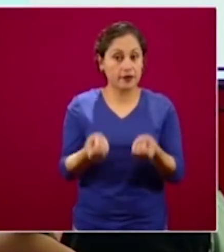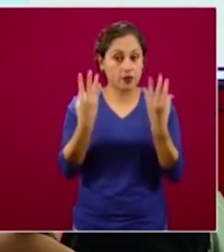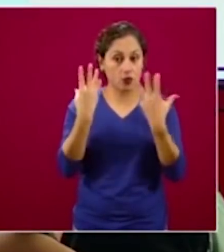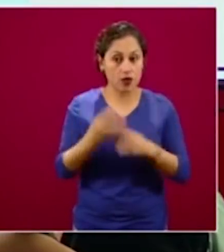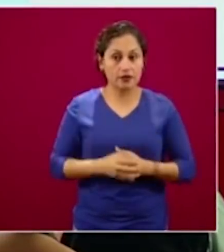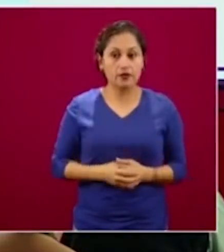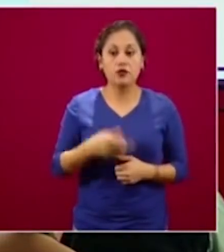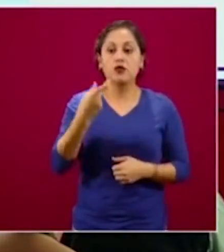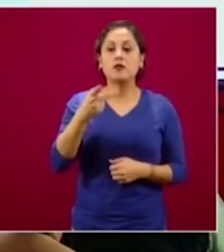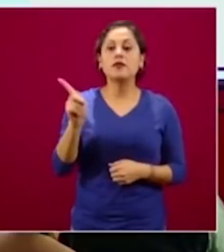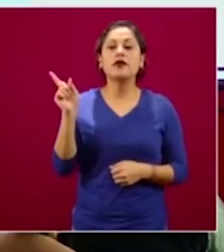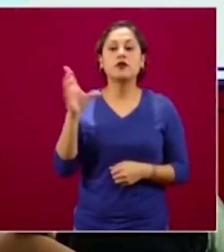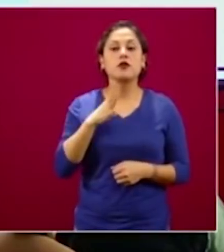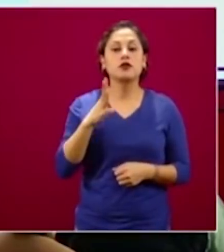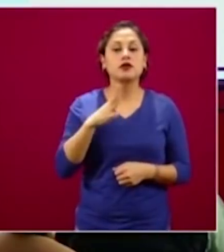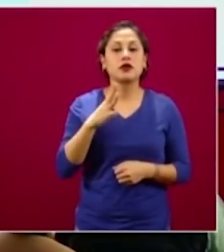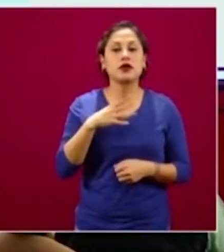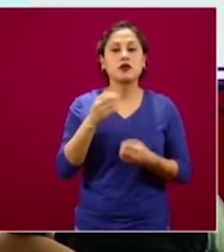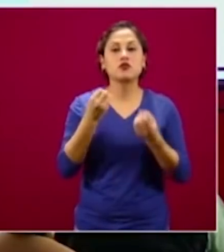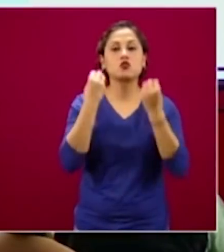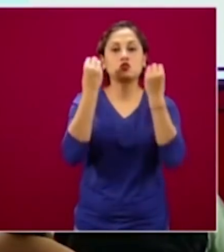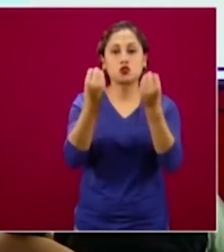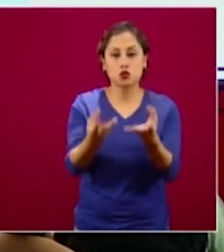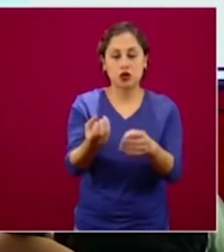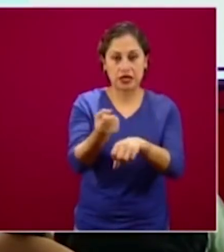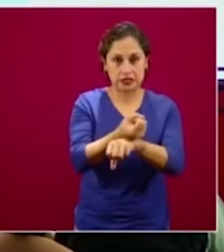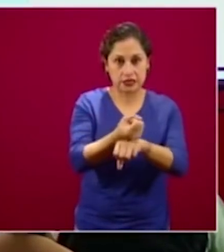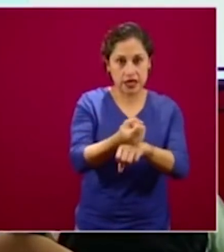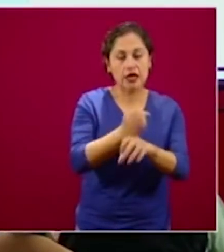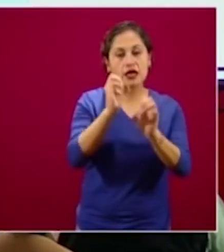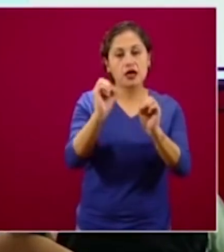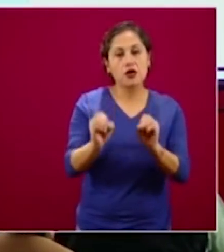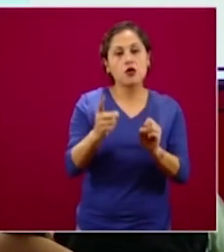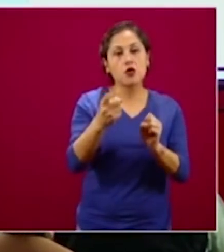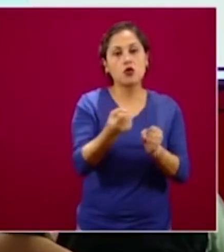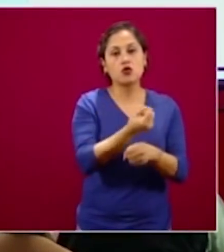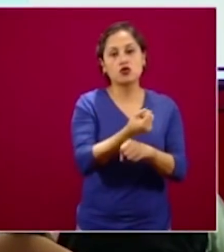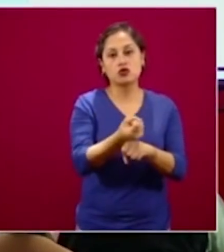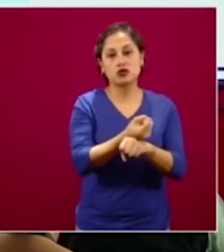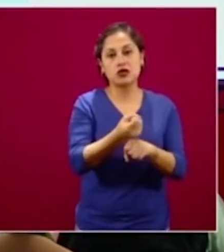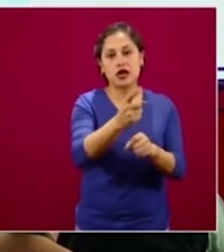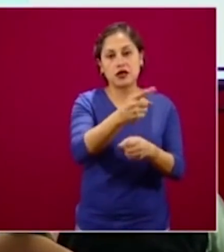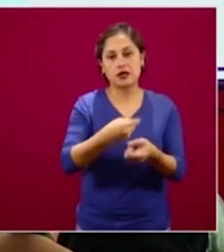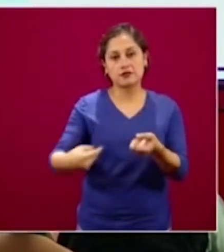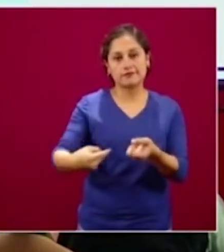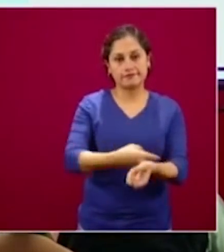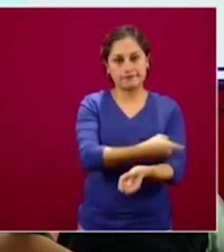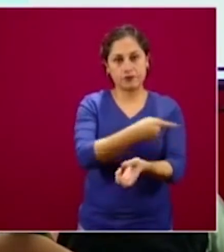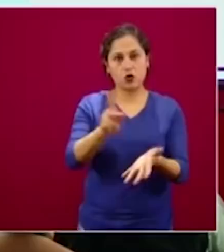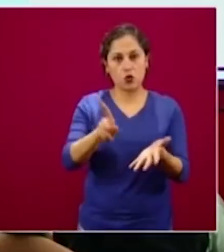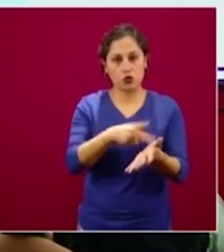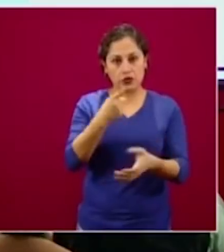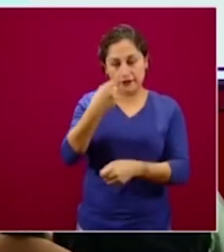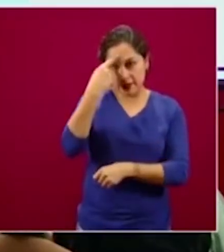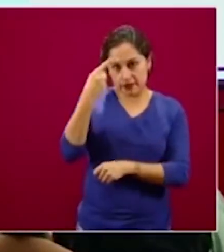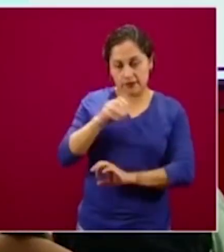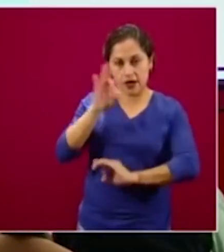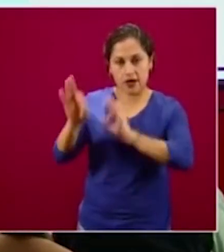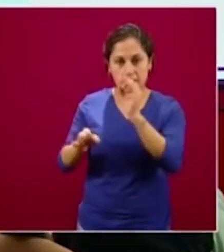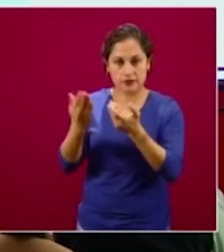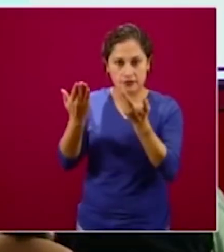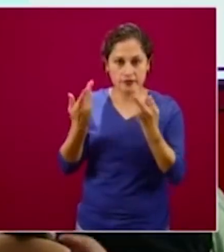elemento: donación y transfusión, lo que se recolecta y lo que se usa para atención de un